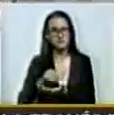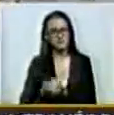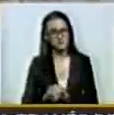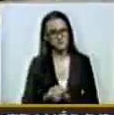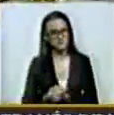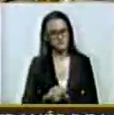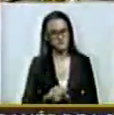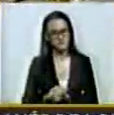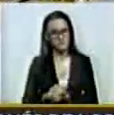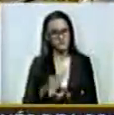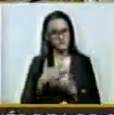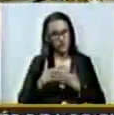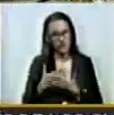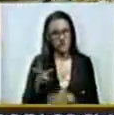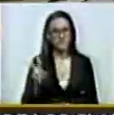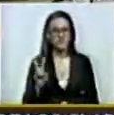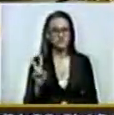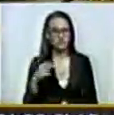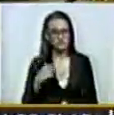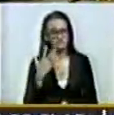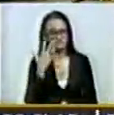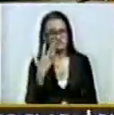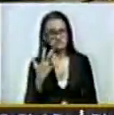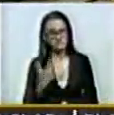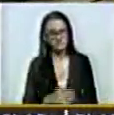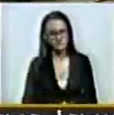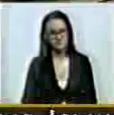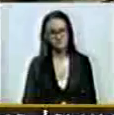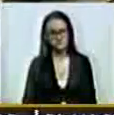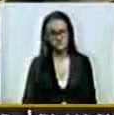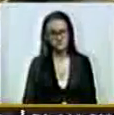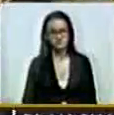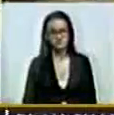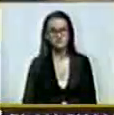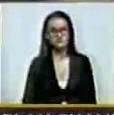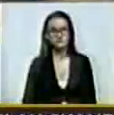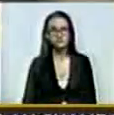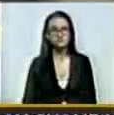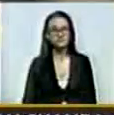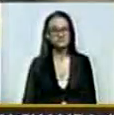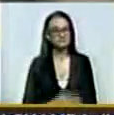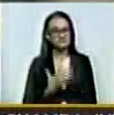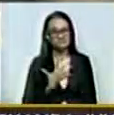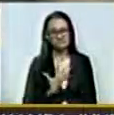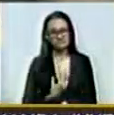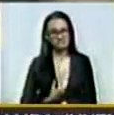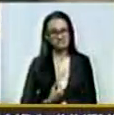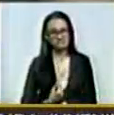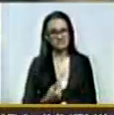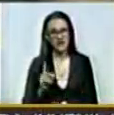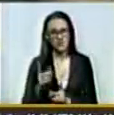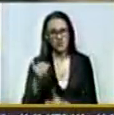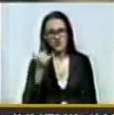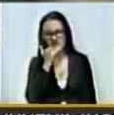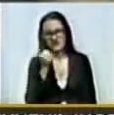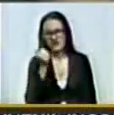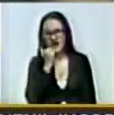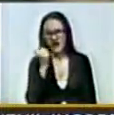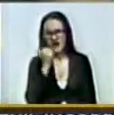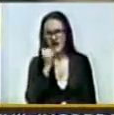Venezuela, y a veces observo con impotencia los reclamos de